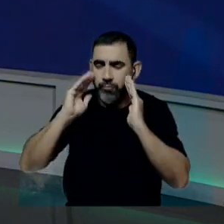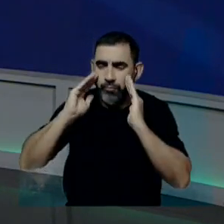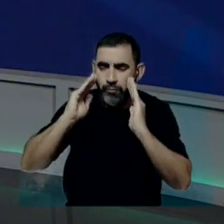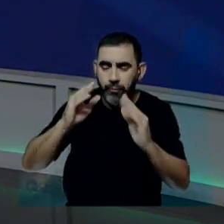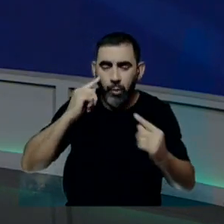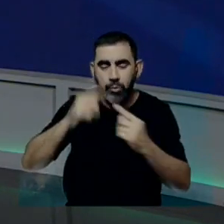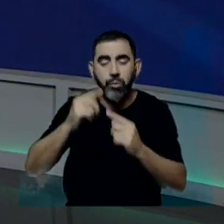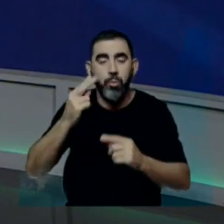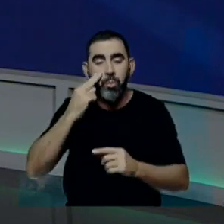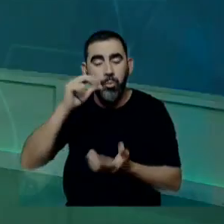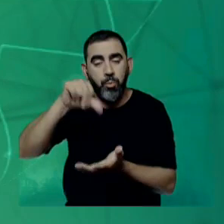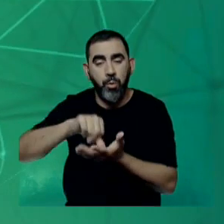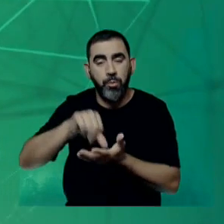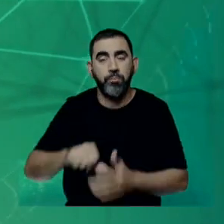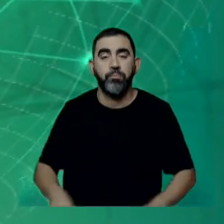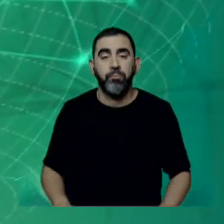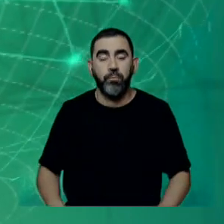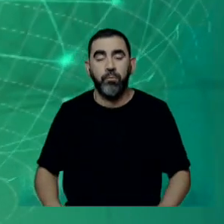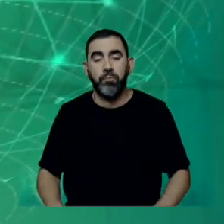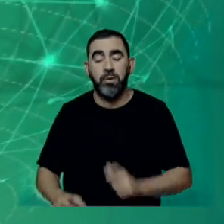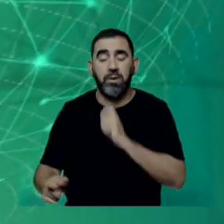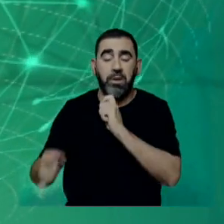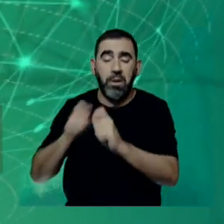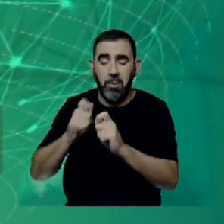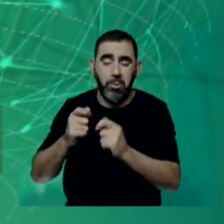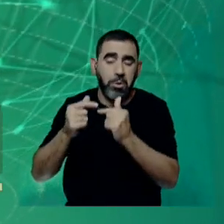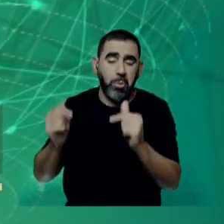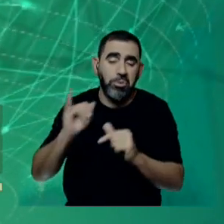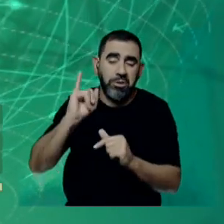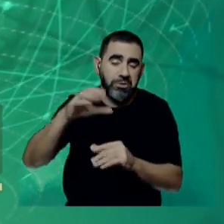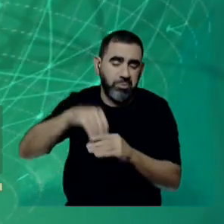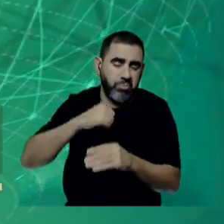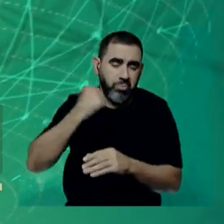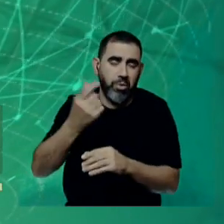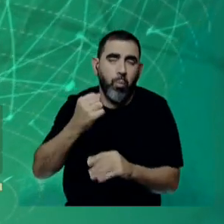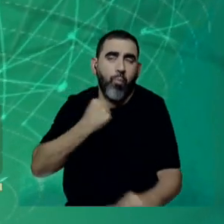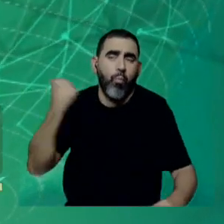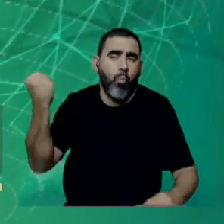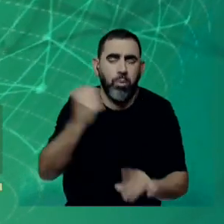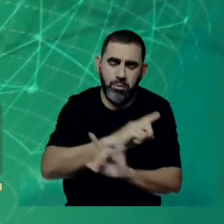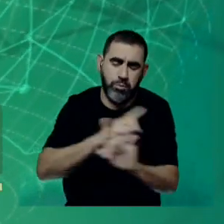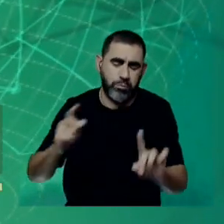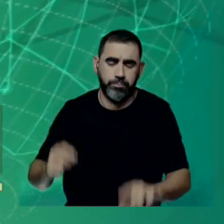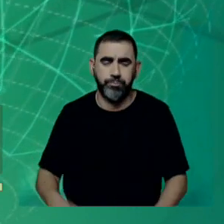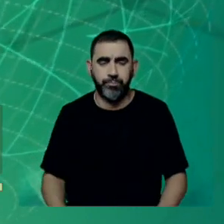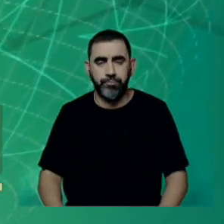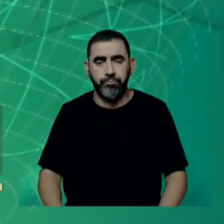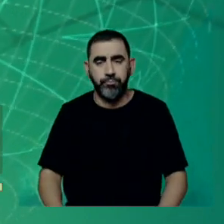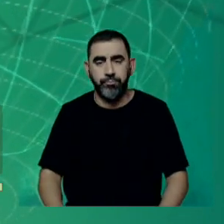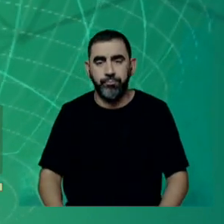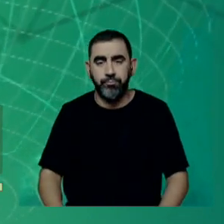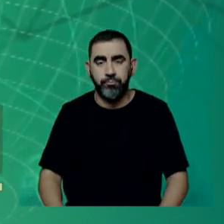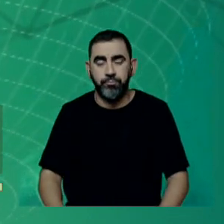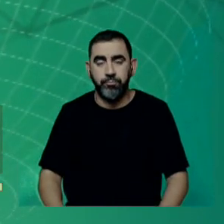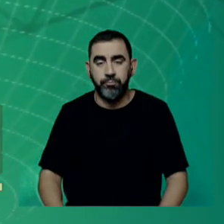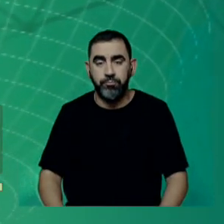los problemas del país. Las encuestas son un elemento que hay que tener en cuenta, pero nunca puede ser el determinante de una campaña, por lo